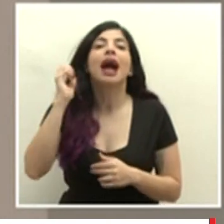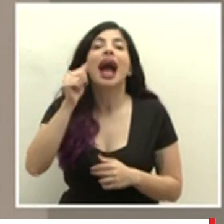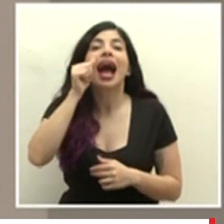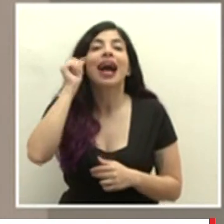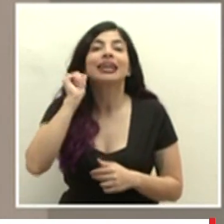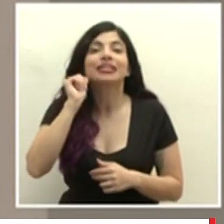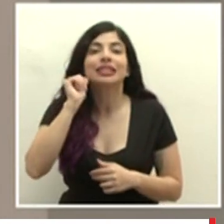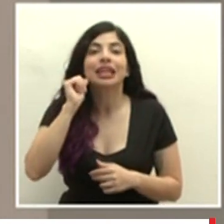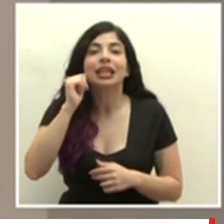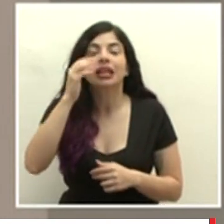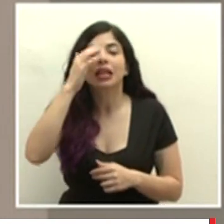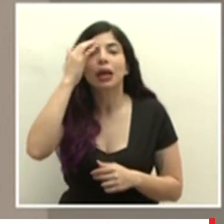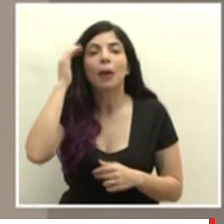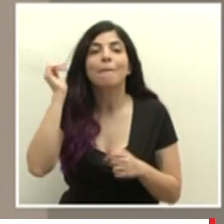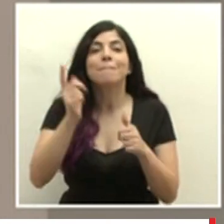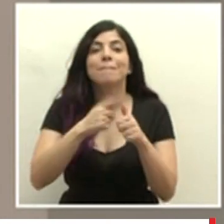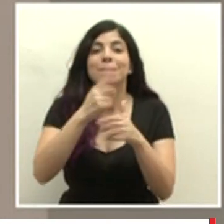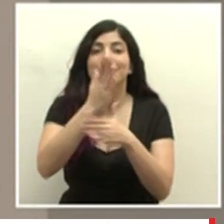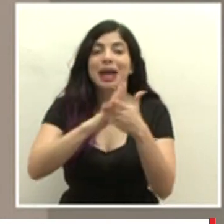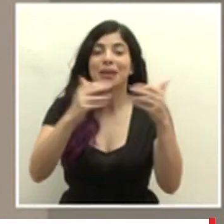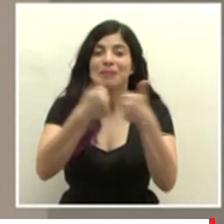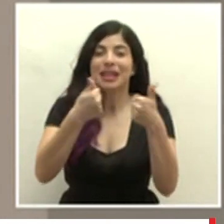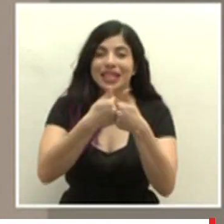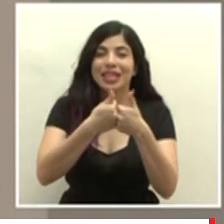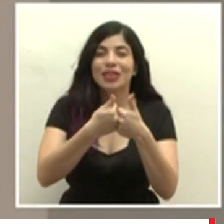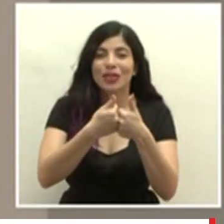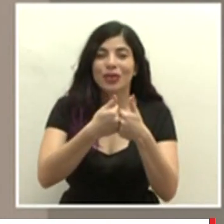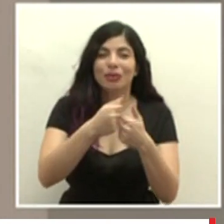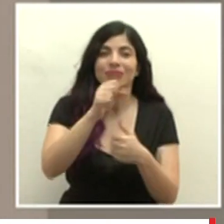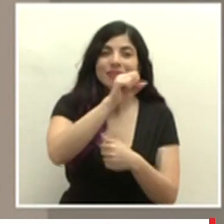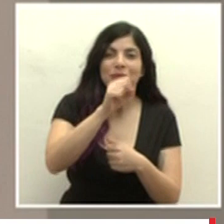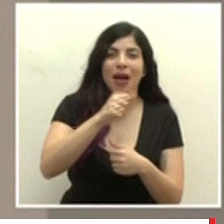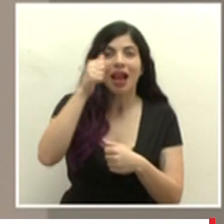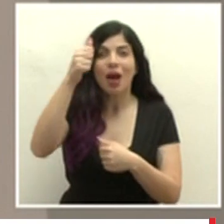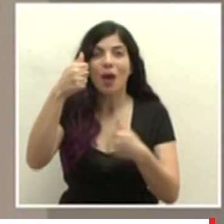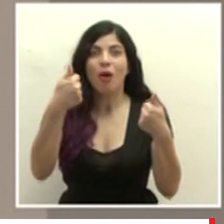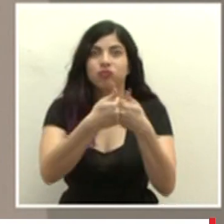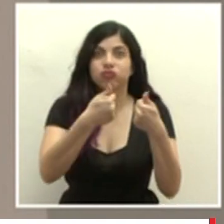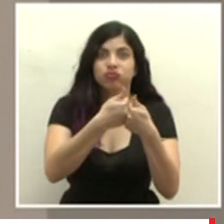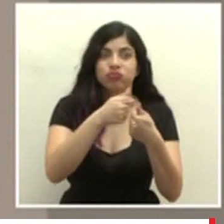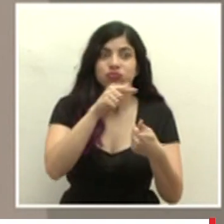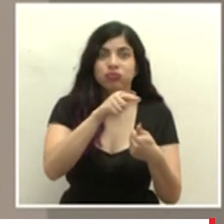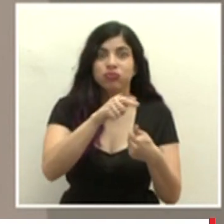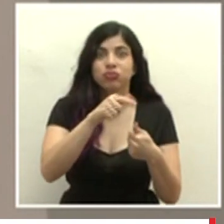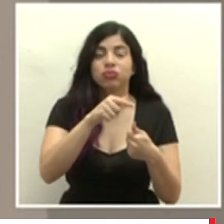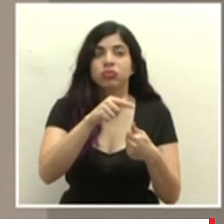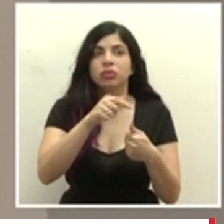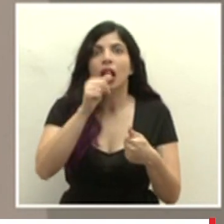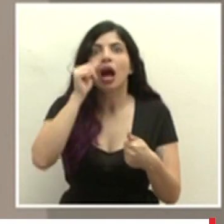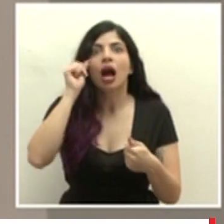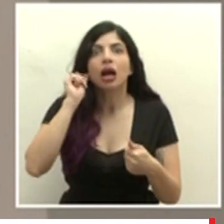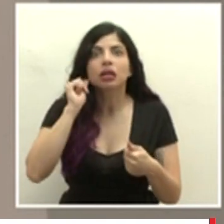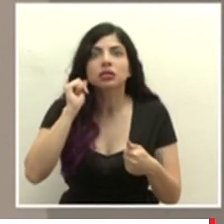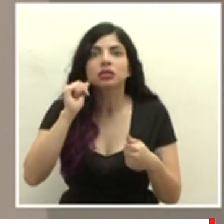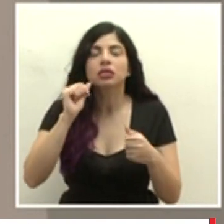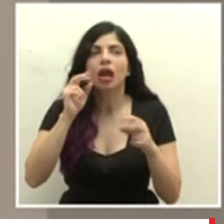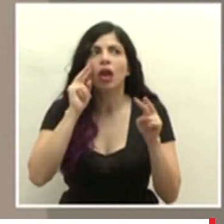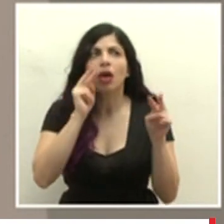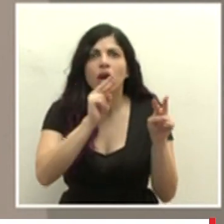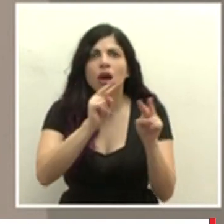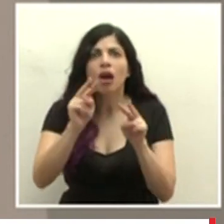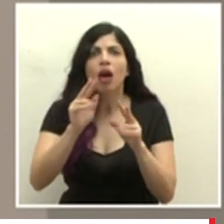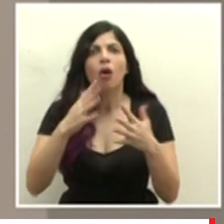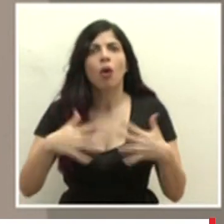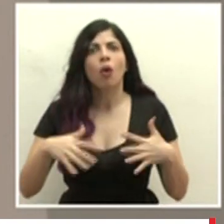primera parte de la final, el clásico, hubo un comportamiento bastante notorio, un